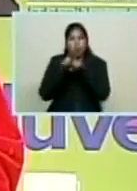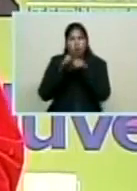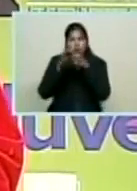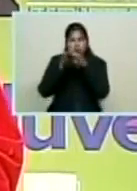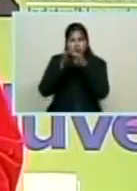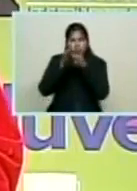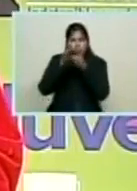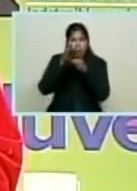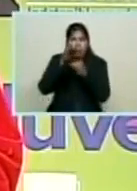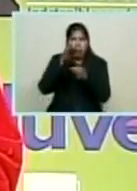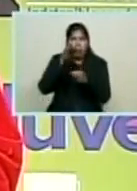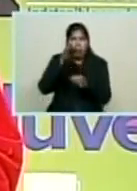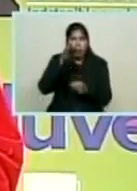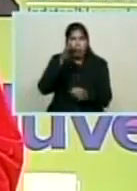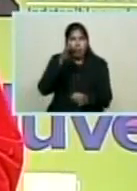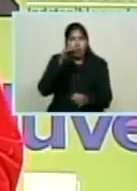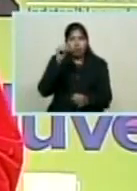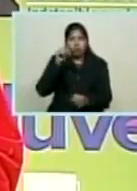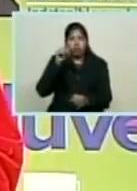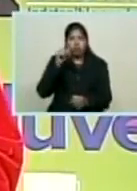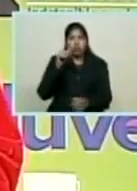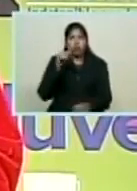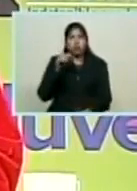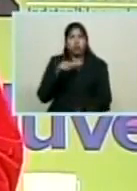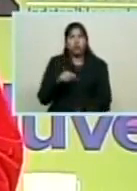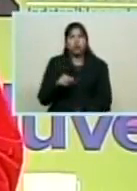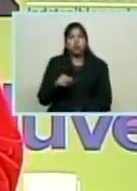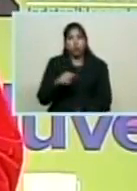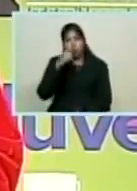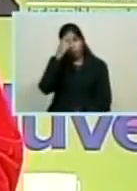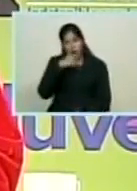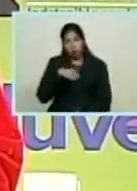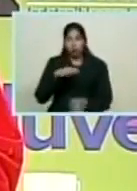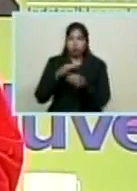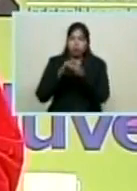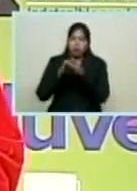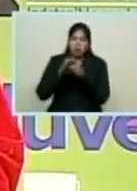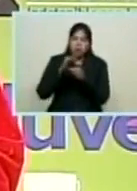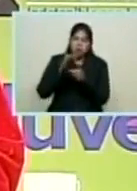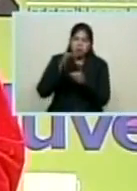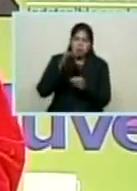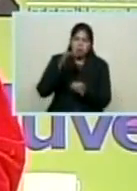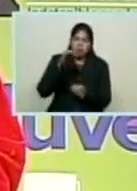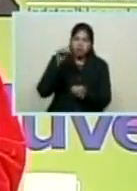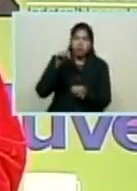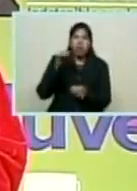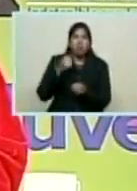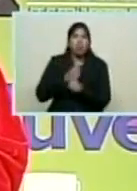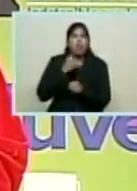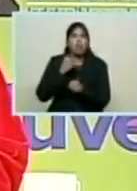oído, hermanos y hermanas, una columna vertebral de todo este trabajo